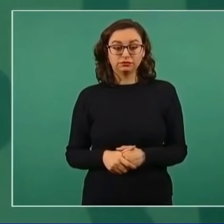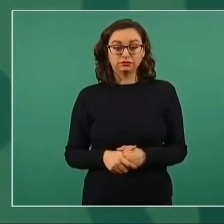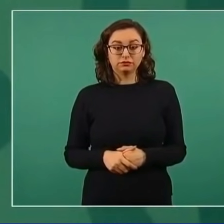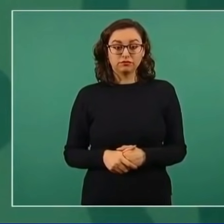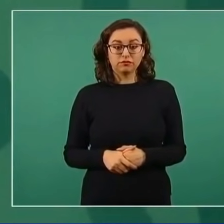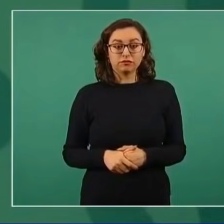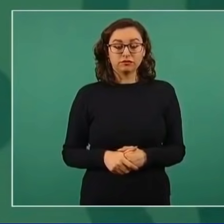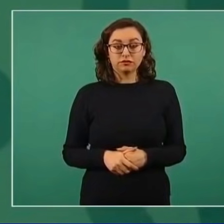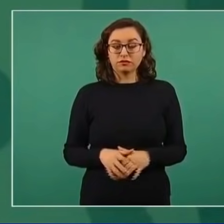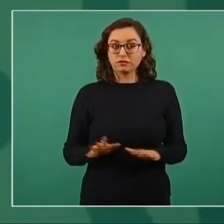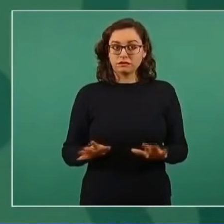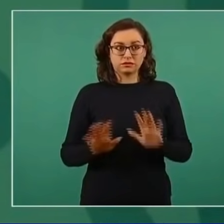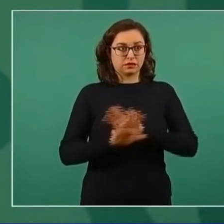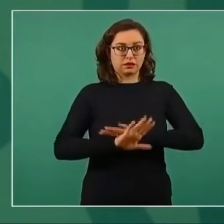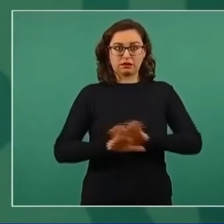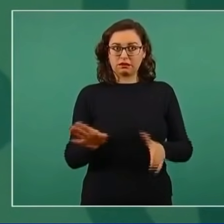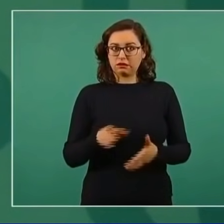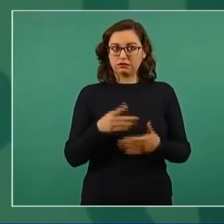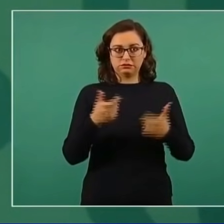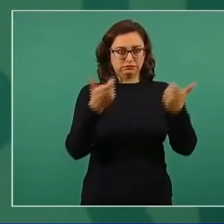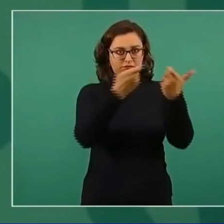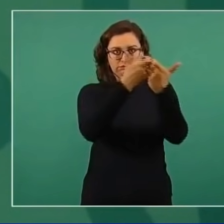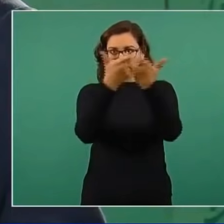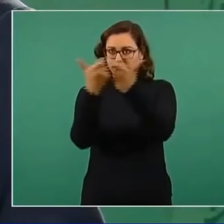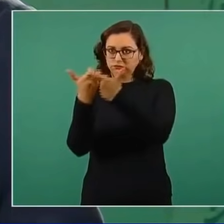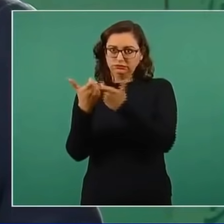El cancelar estos fideicomisos